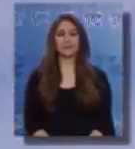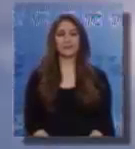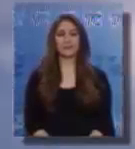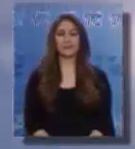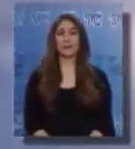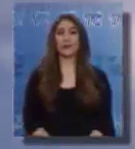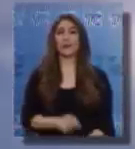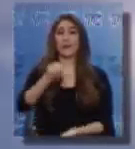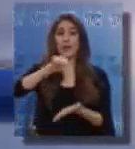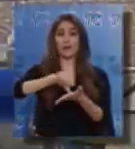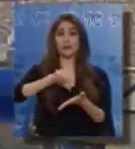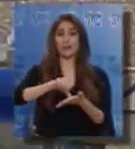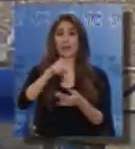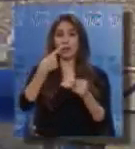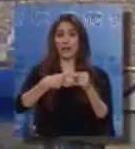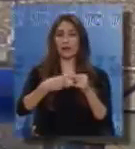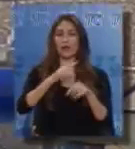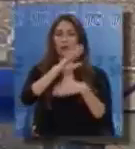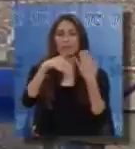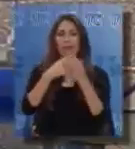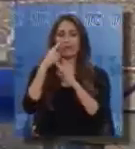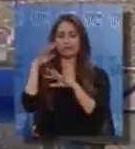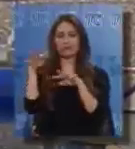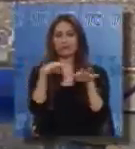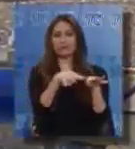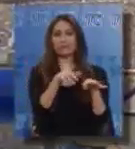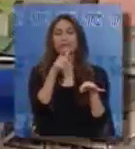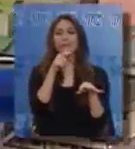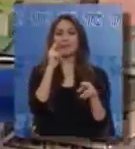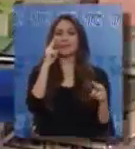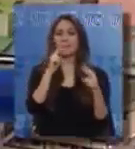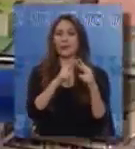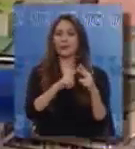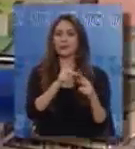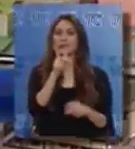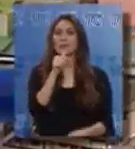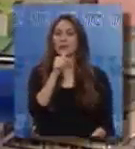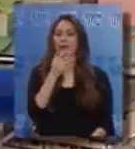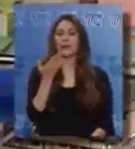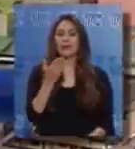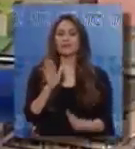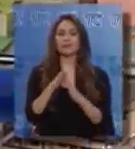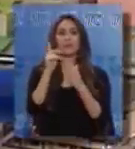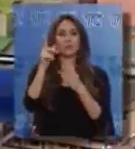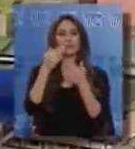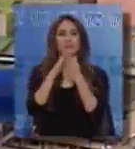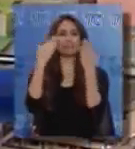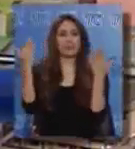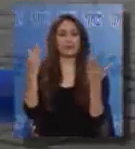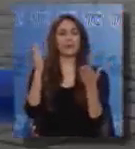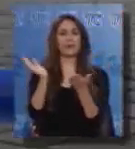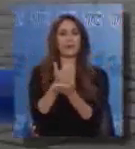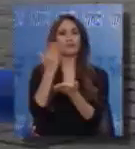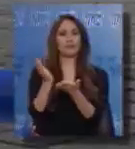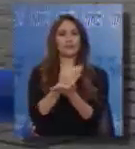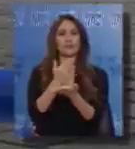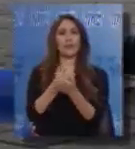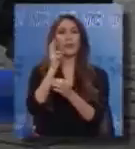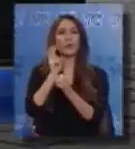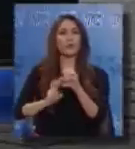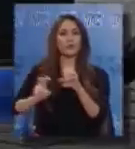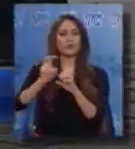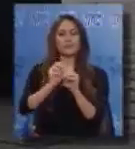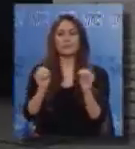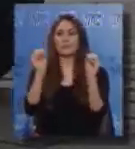La capital de los ecuatorianos volvió a seducir al mundo. Lo dice un reconocimiento por parte de Lonely Planet, la revista guía de destinos turísticos